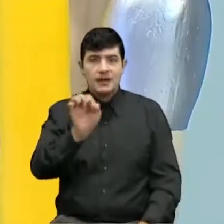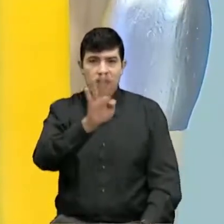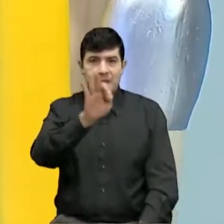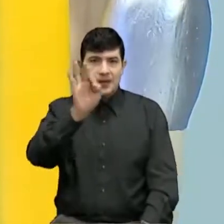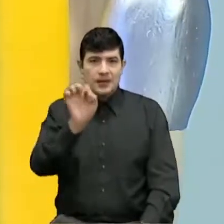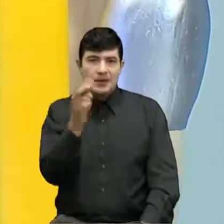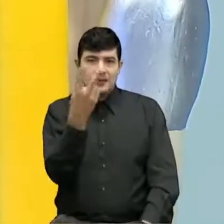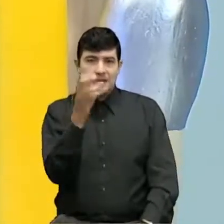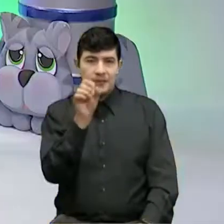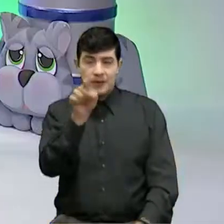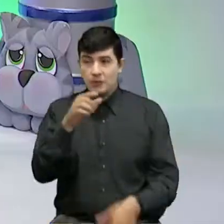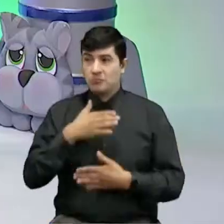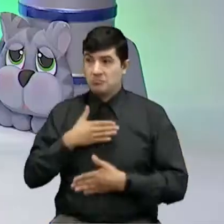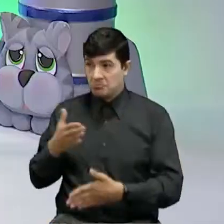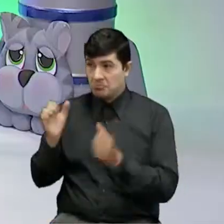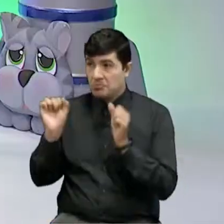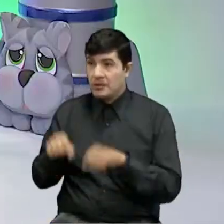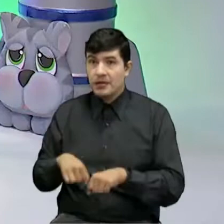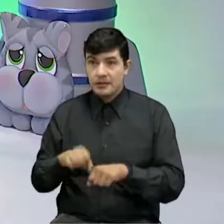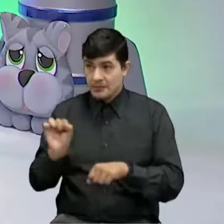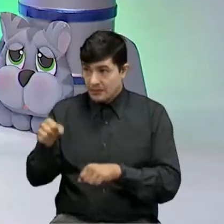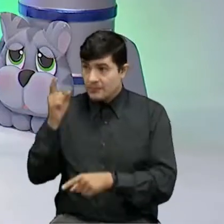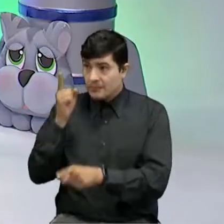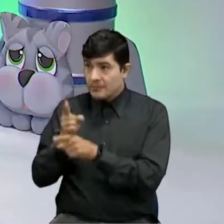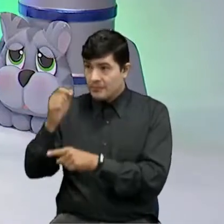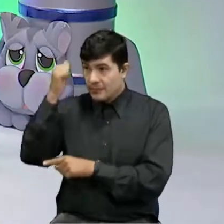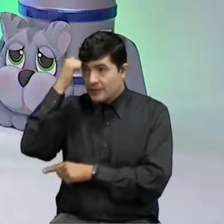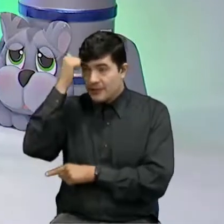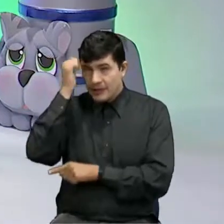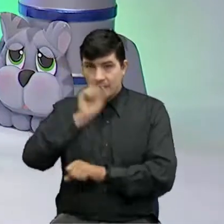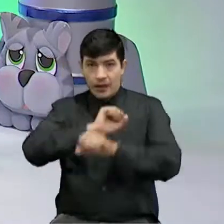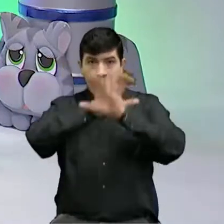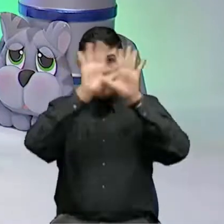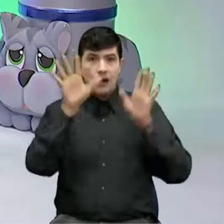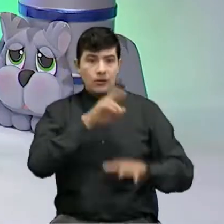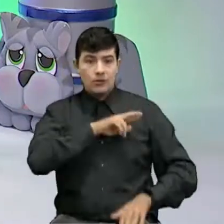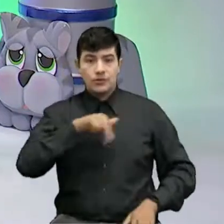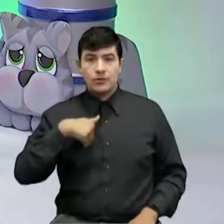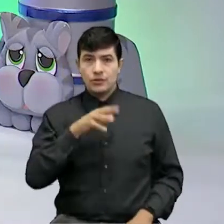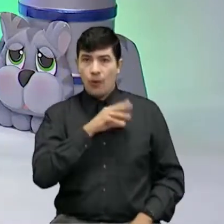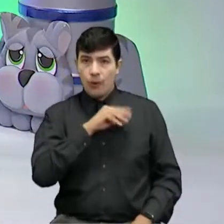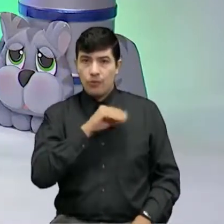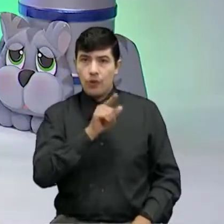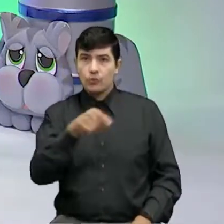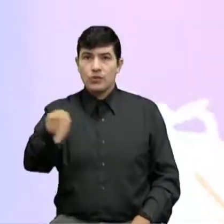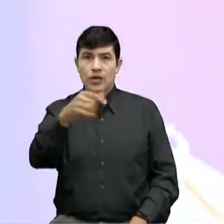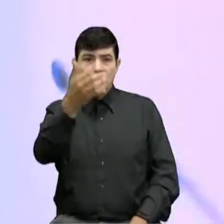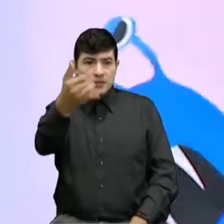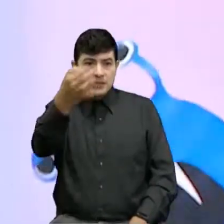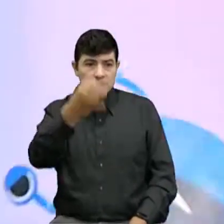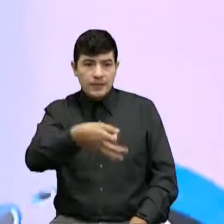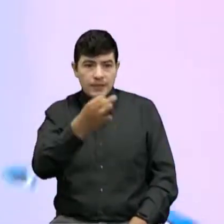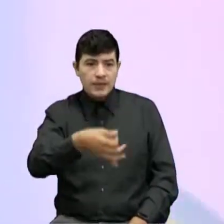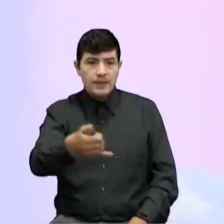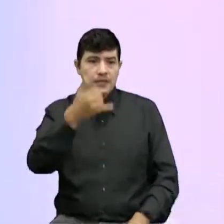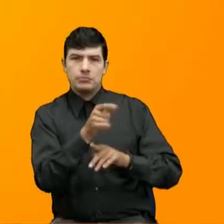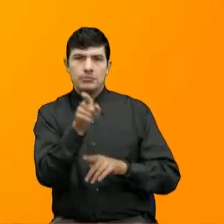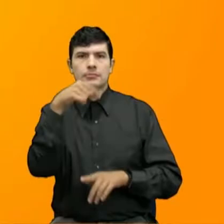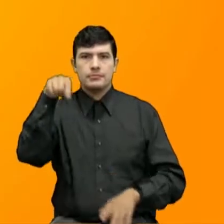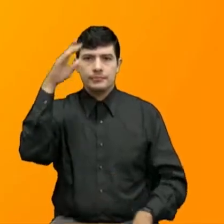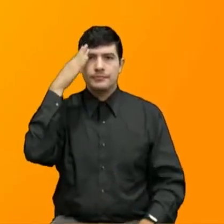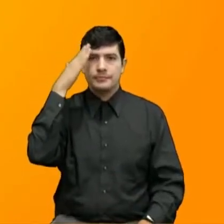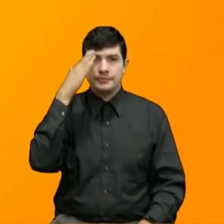648-4820 y saludarnos, ¿no, profe? Sí, hermoso. A nosotros nos llena de satisfacción saber que ustedes reportan sintonía y que están pendientes de este hermoso programa.